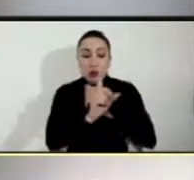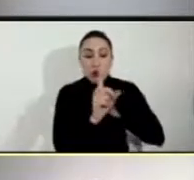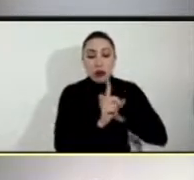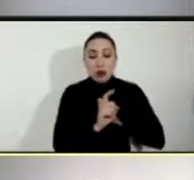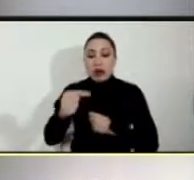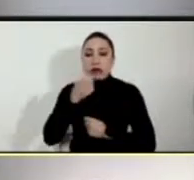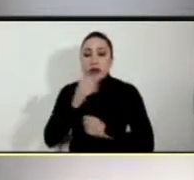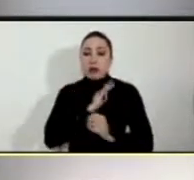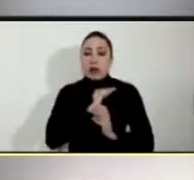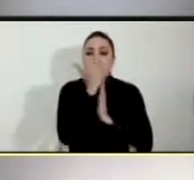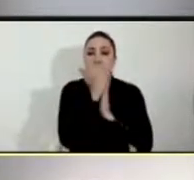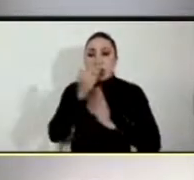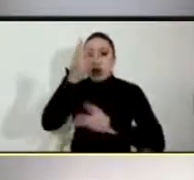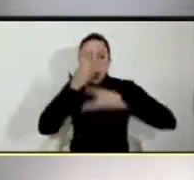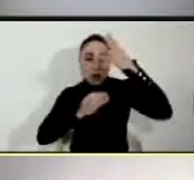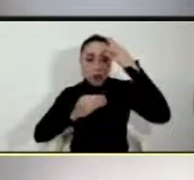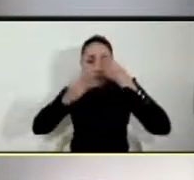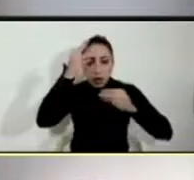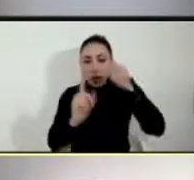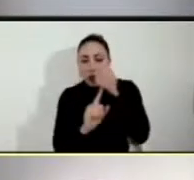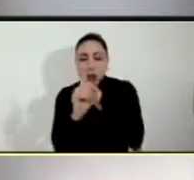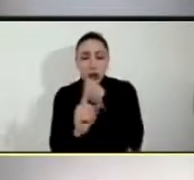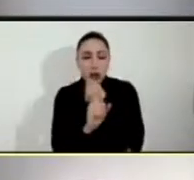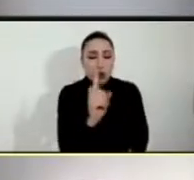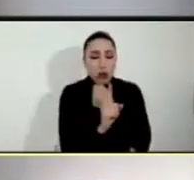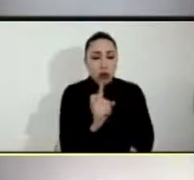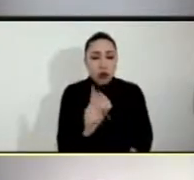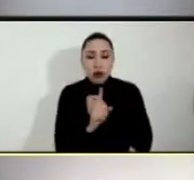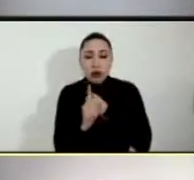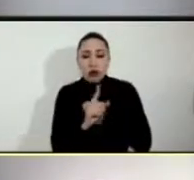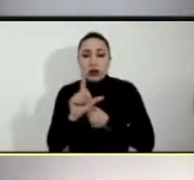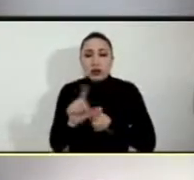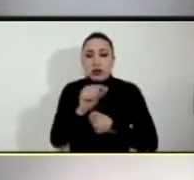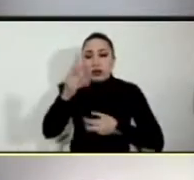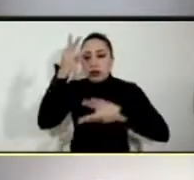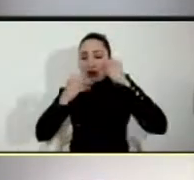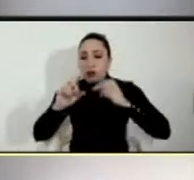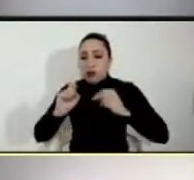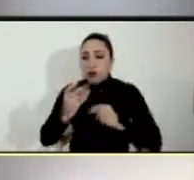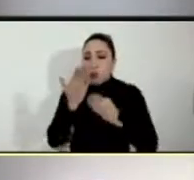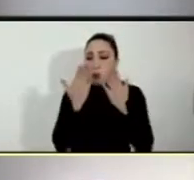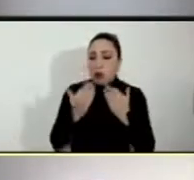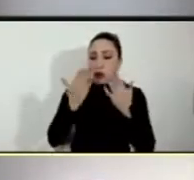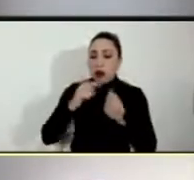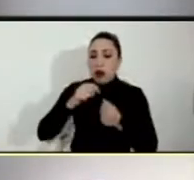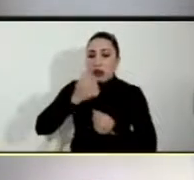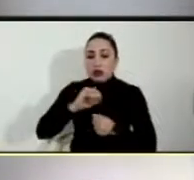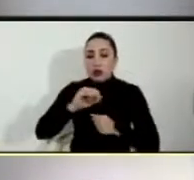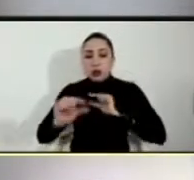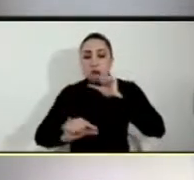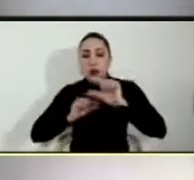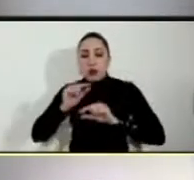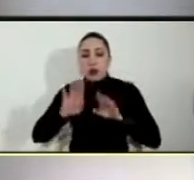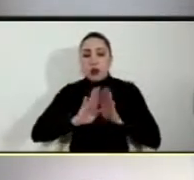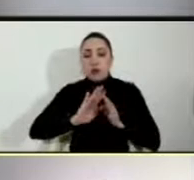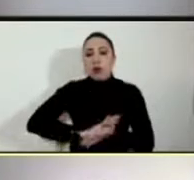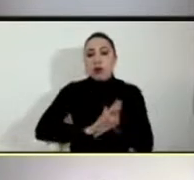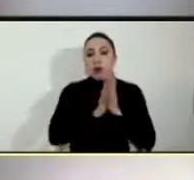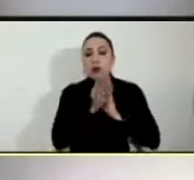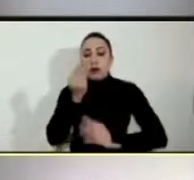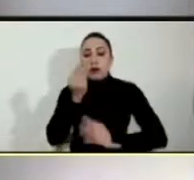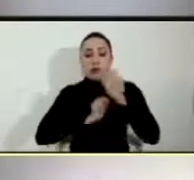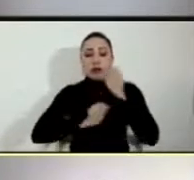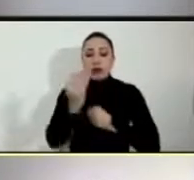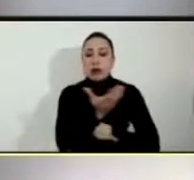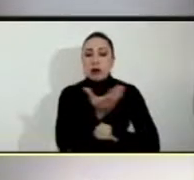comprometiendo así su futuro y perpetuando un ciclo generacional de pobreza y malnutrición con